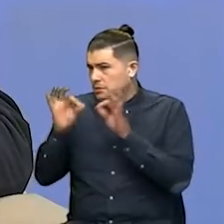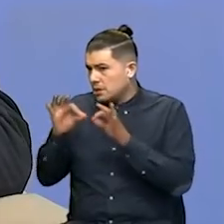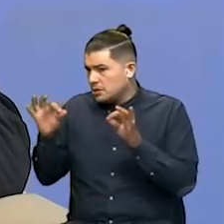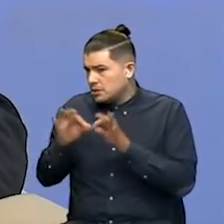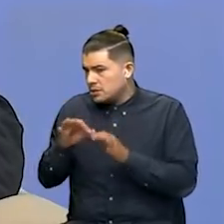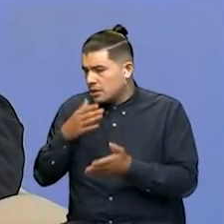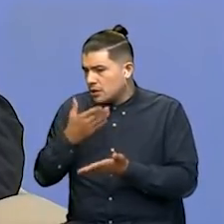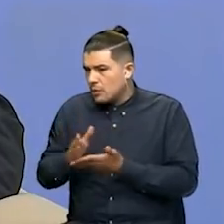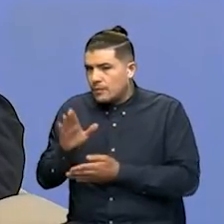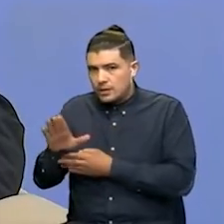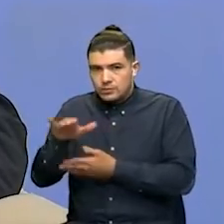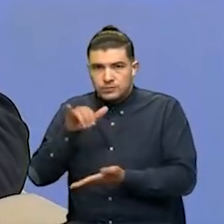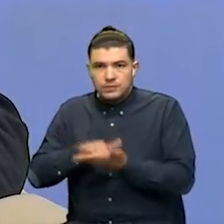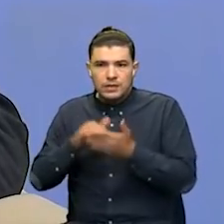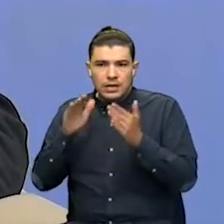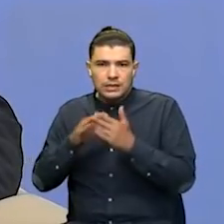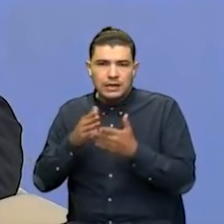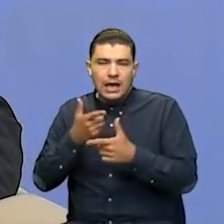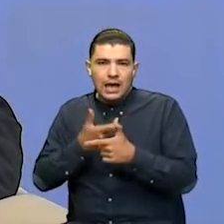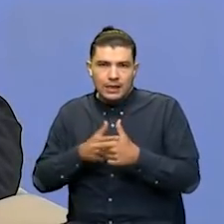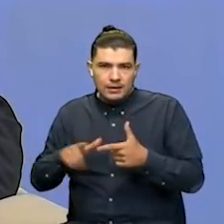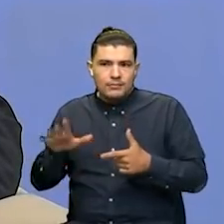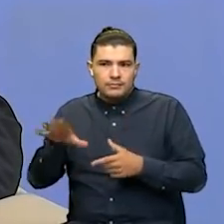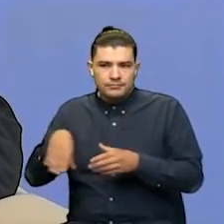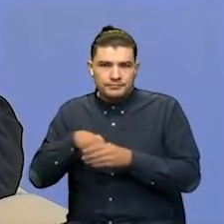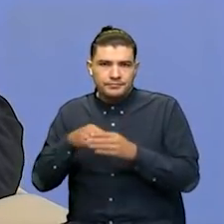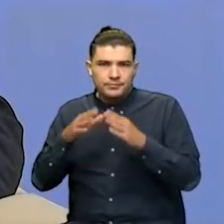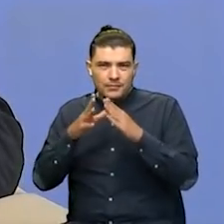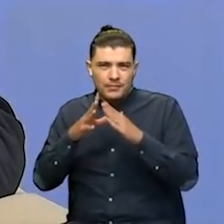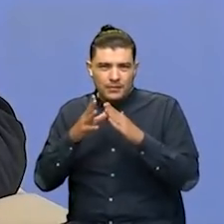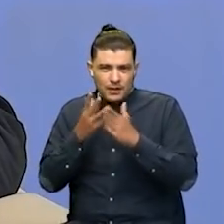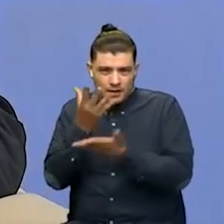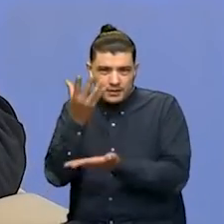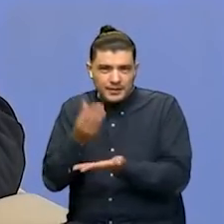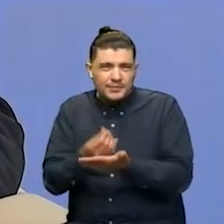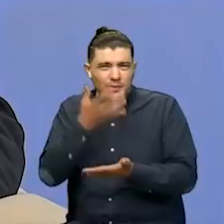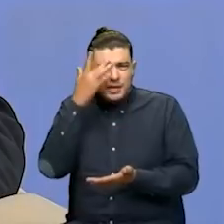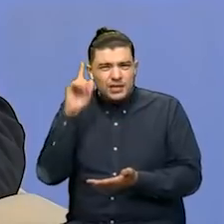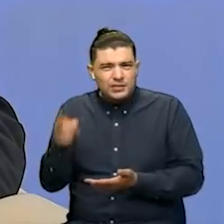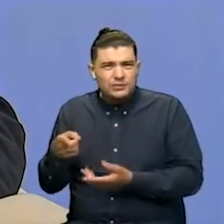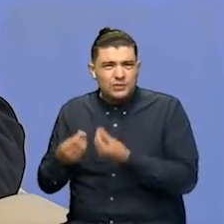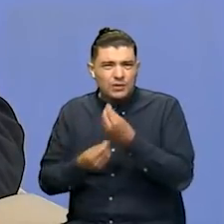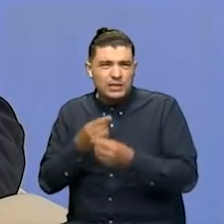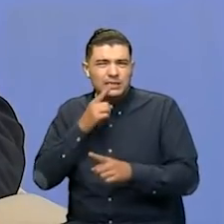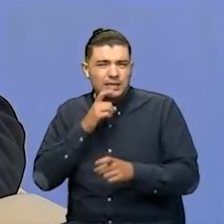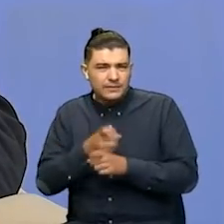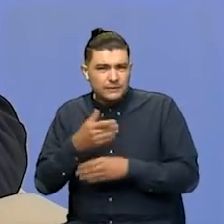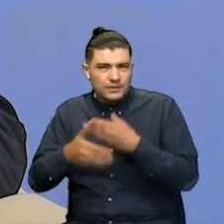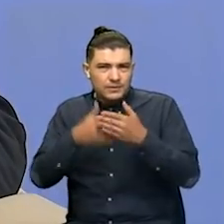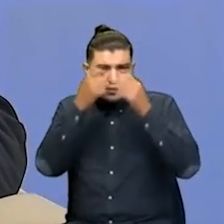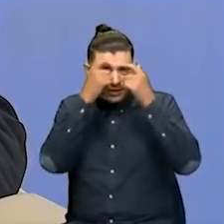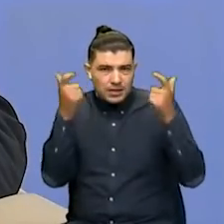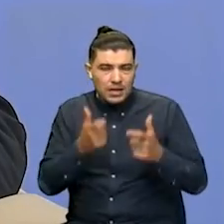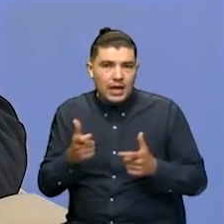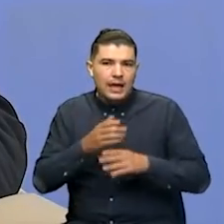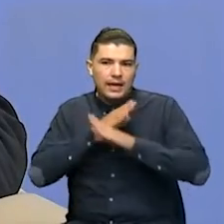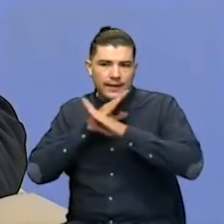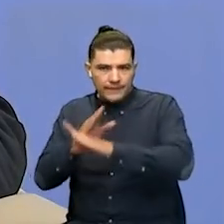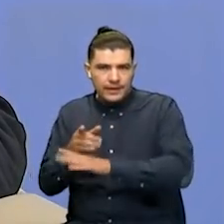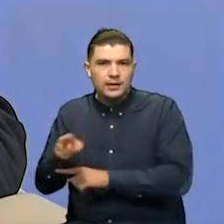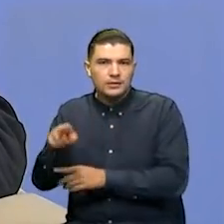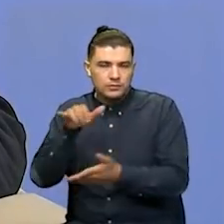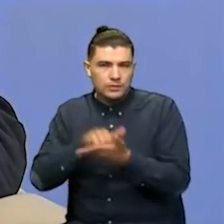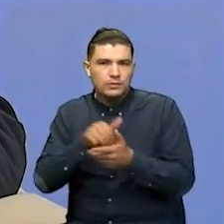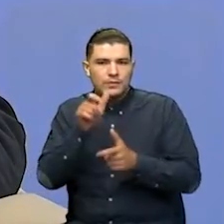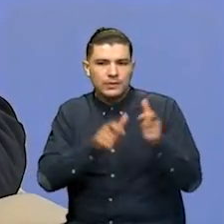adquirir, digamos, este predio, digamos, que está en invasión, que normalmente, ¿por qué lo hace? Digamos, a veces, digamos, el gobierno nacional es para evitar que, pues,